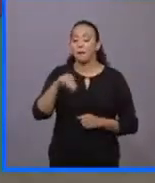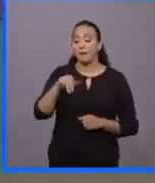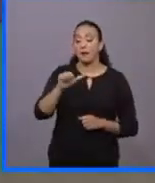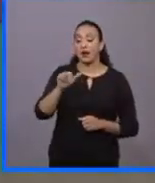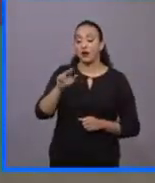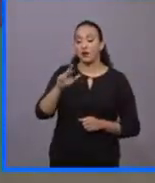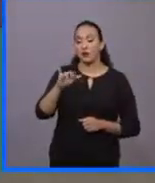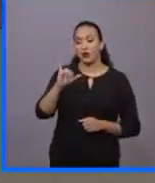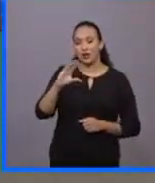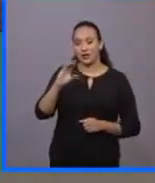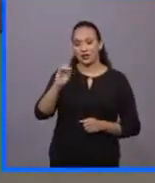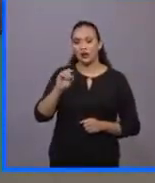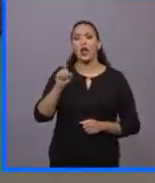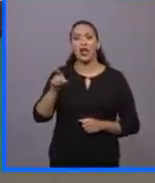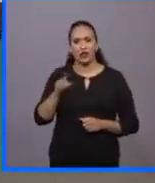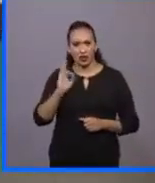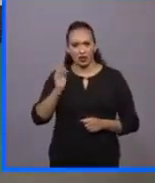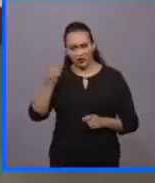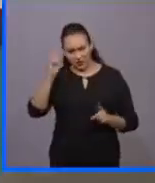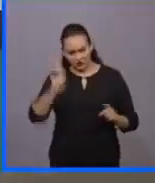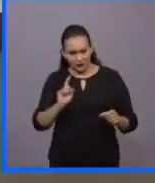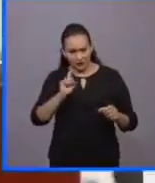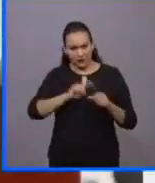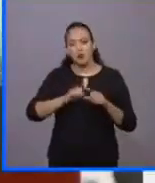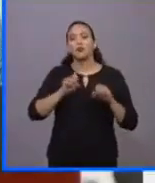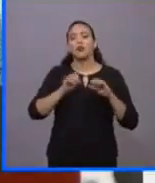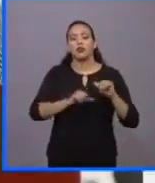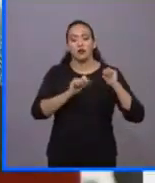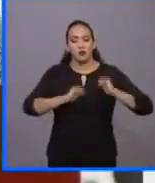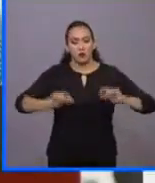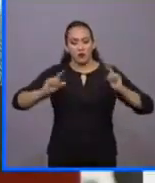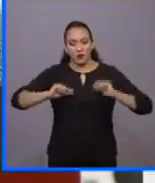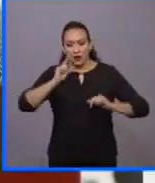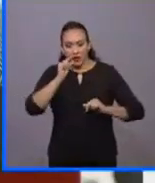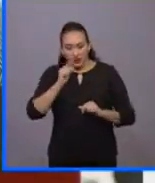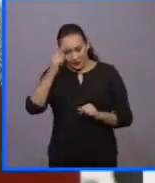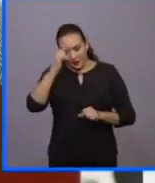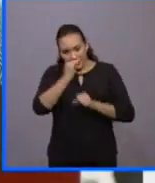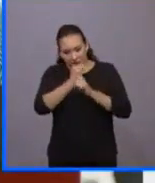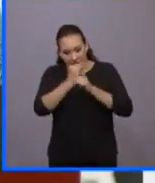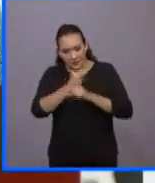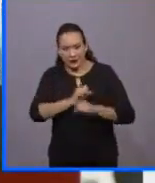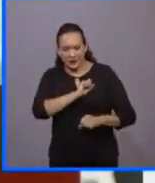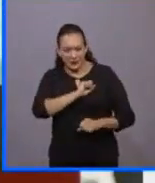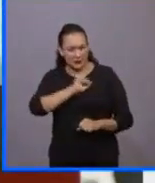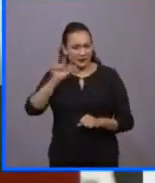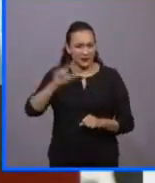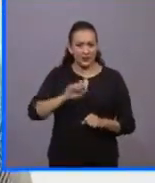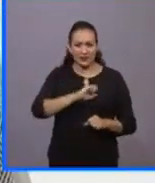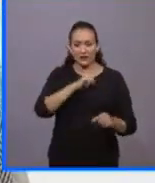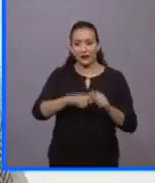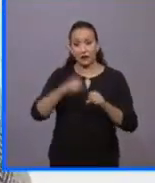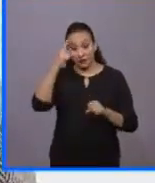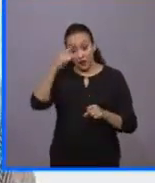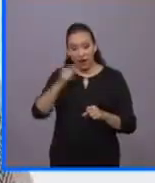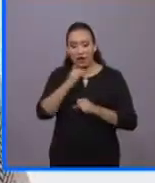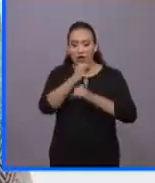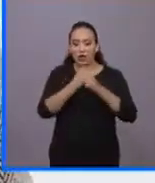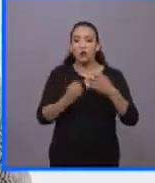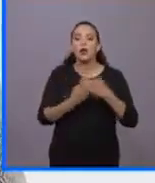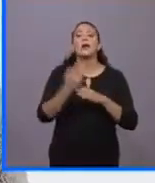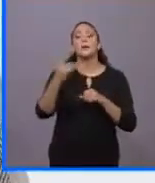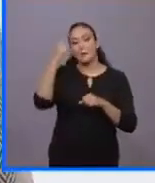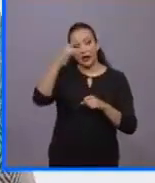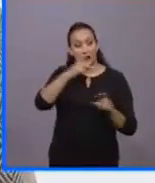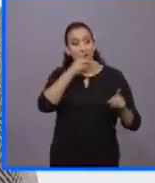Mauricio Pasarán se incorporara a la Fiscalía Especializada con el fin de implementar estas nuevas formas de investigación que los